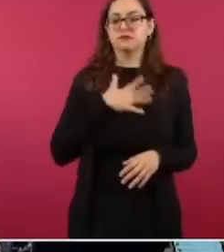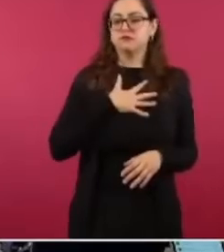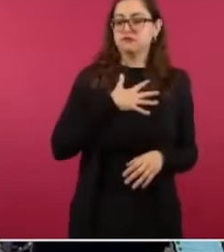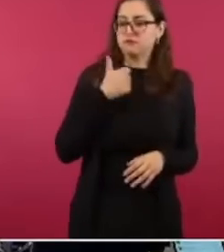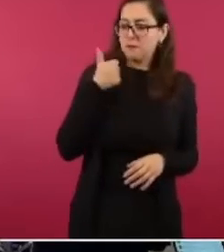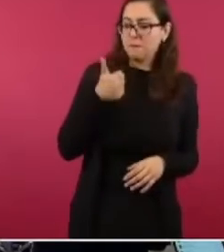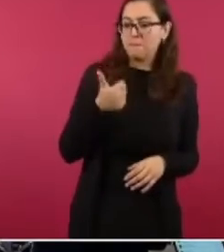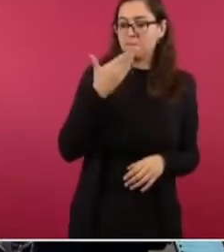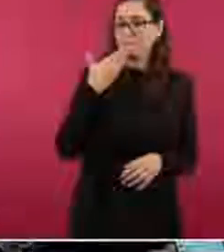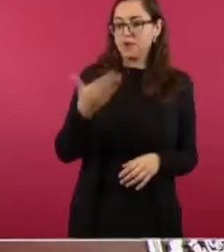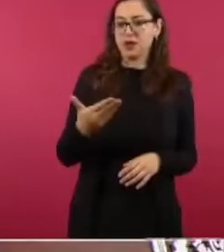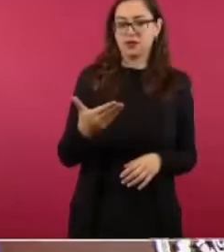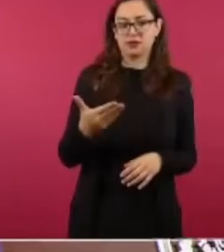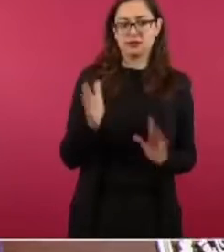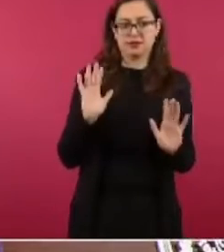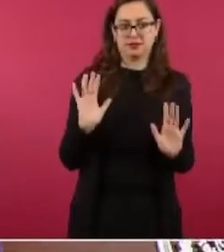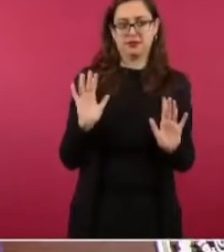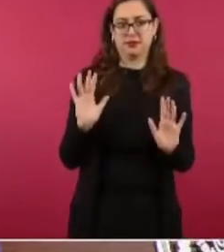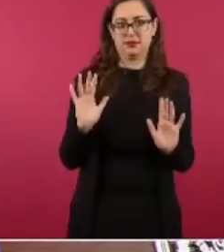Bienestar es estar bien.